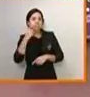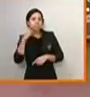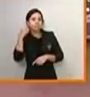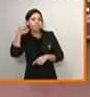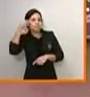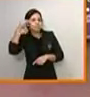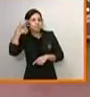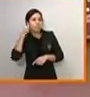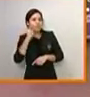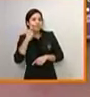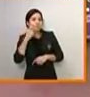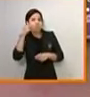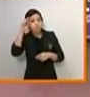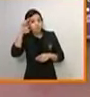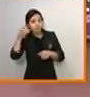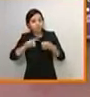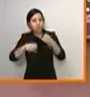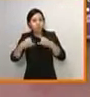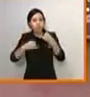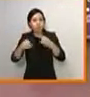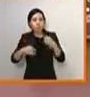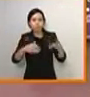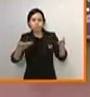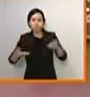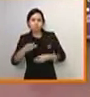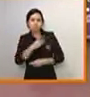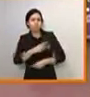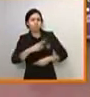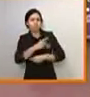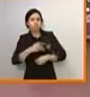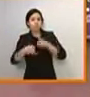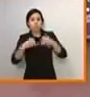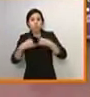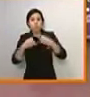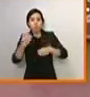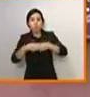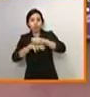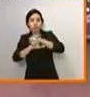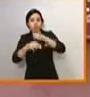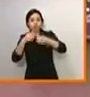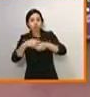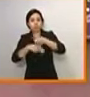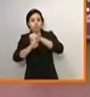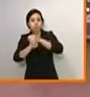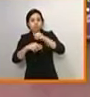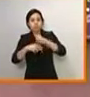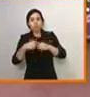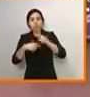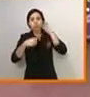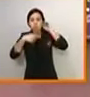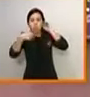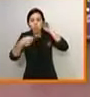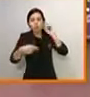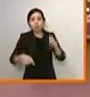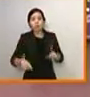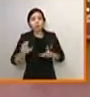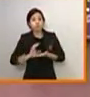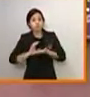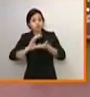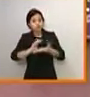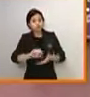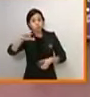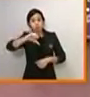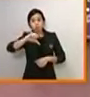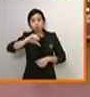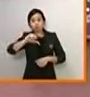Traemos muchísima diversión para todos ustedes a través de nuestros juegos Pega 3 premiados, la diaria, y por supuesto nuestro super premio, que